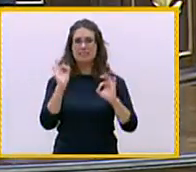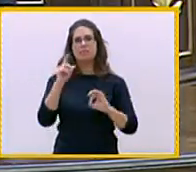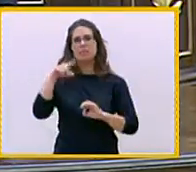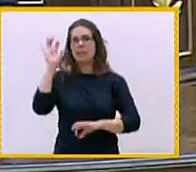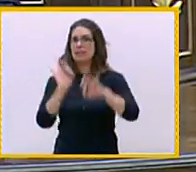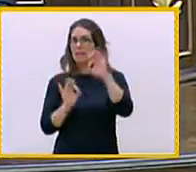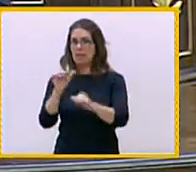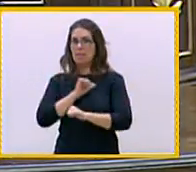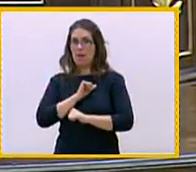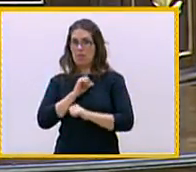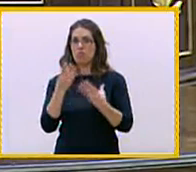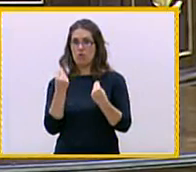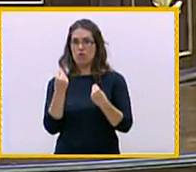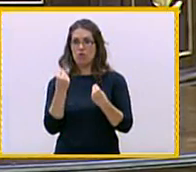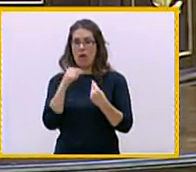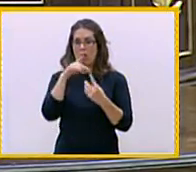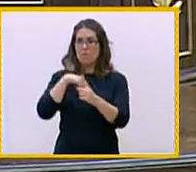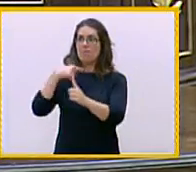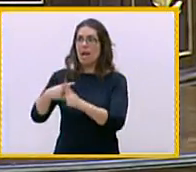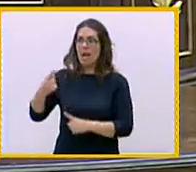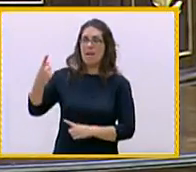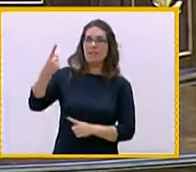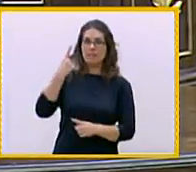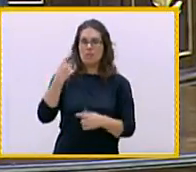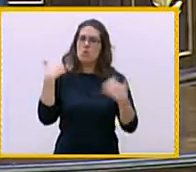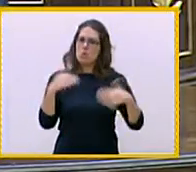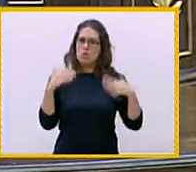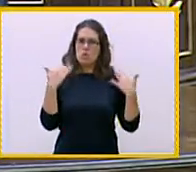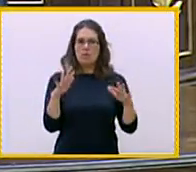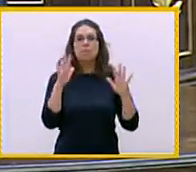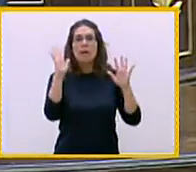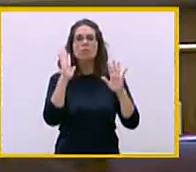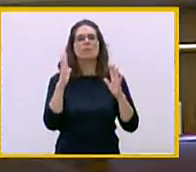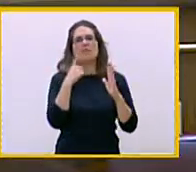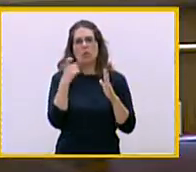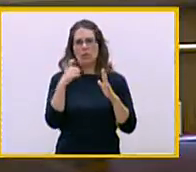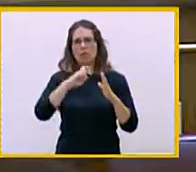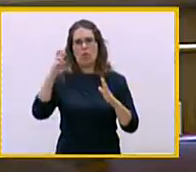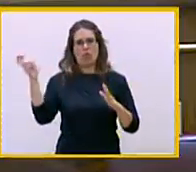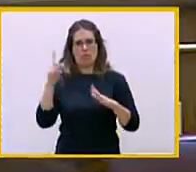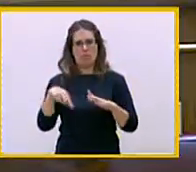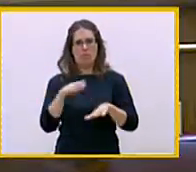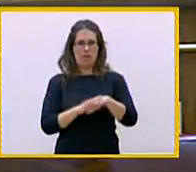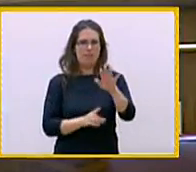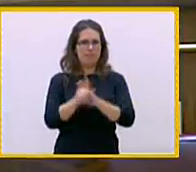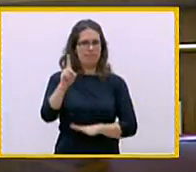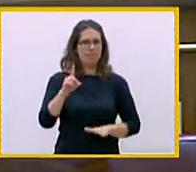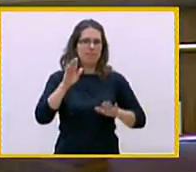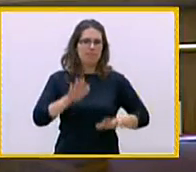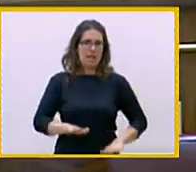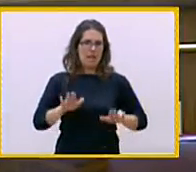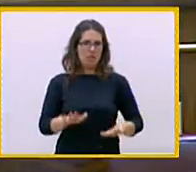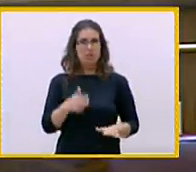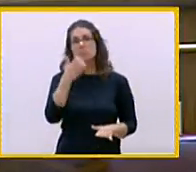desempleo. A este esfuerzo se han sumado otras dificultades para crecer más rápido. Es el caso de la fuerte subida de los precios de las